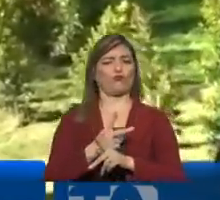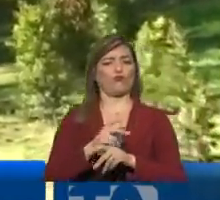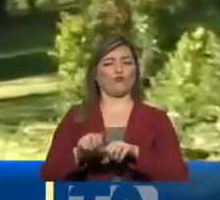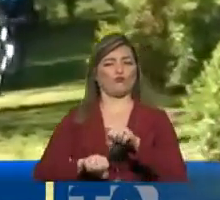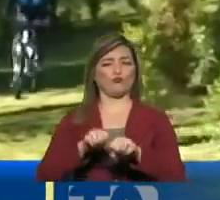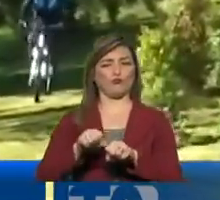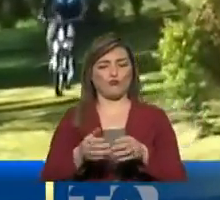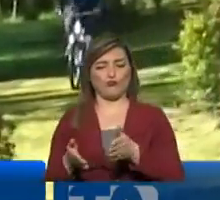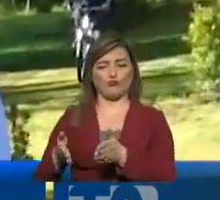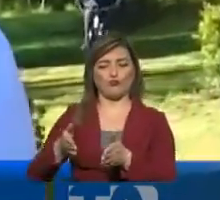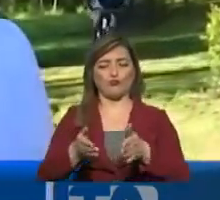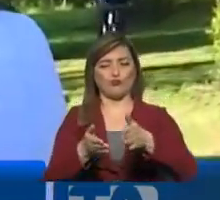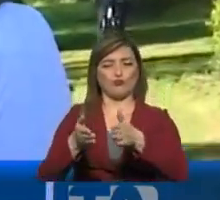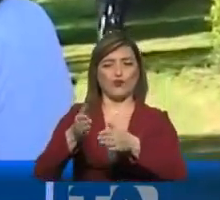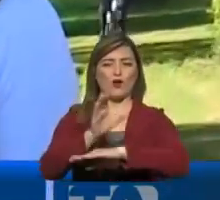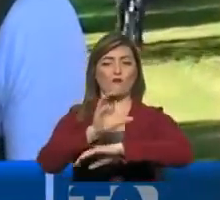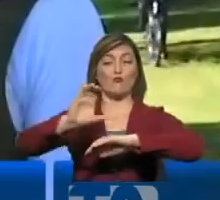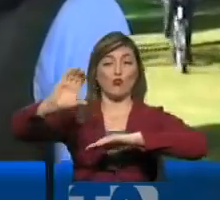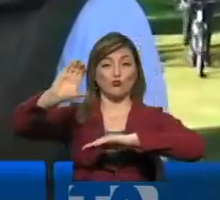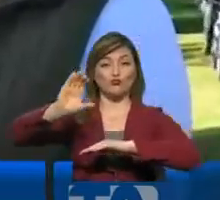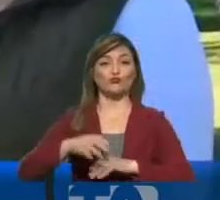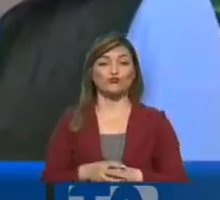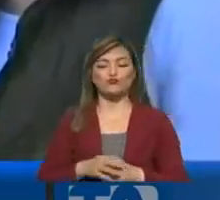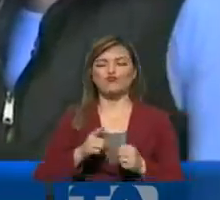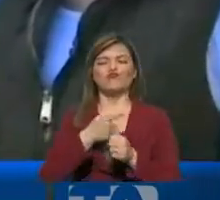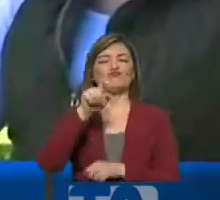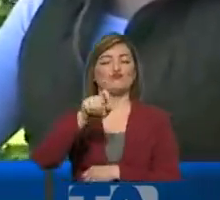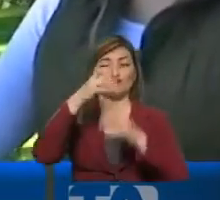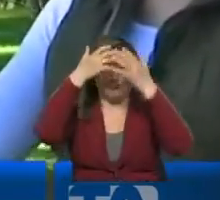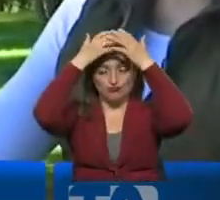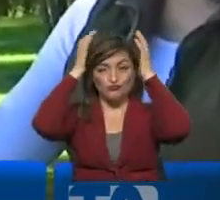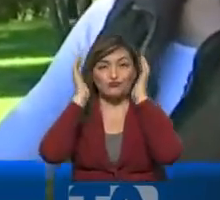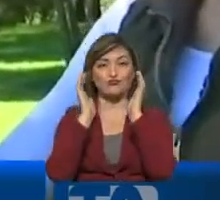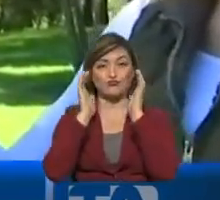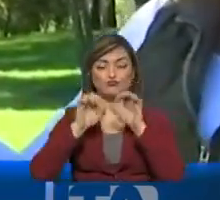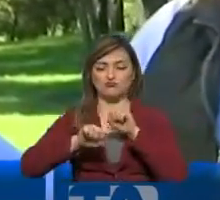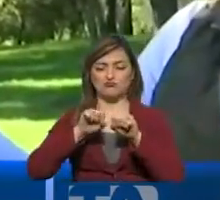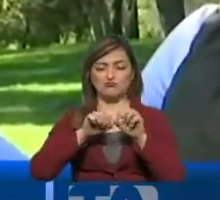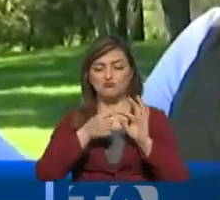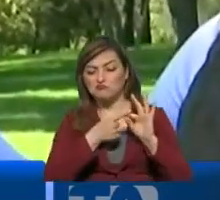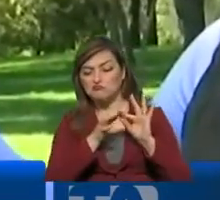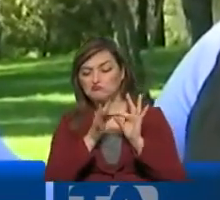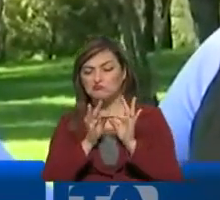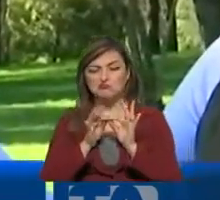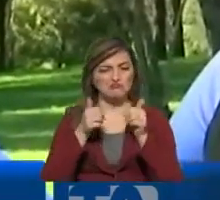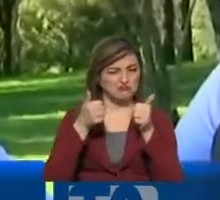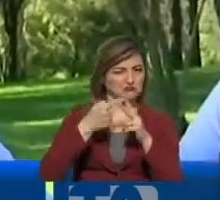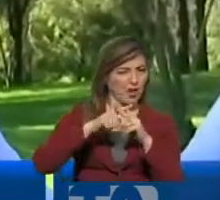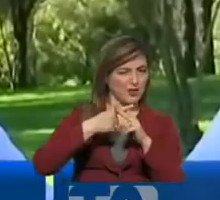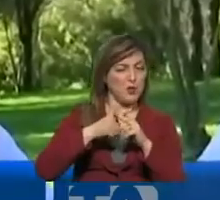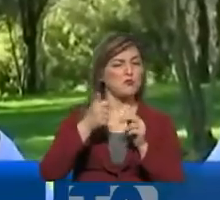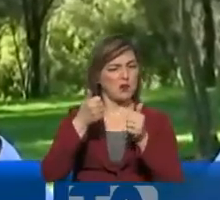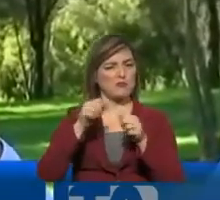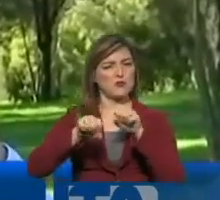estas rutas, ya que son totalmente campestres, lo primordial, el casco, la bicicleta en buen estado, obviamente también